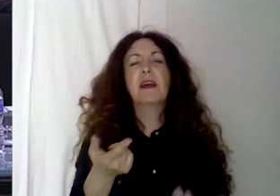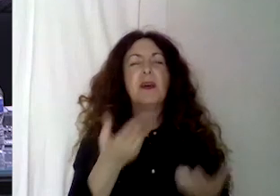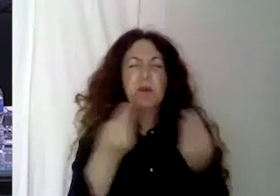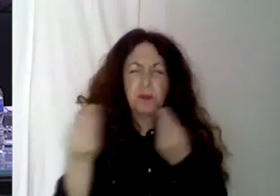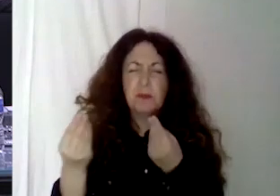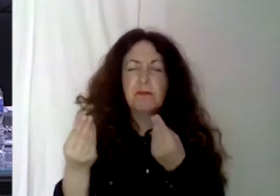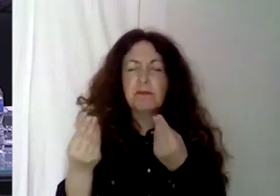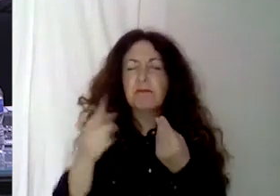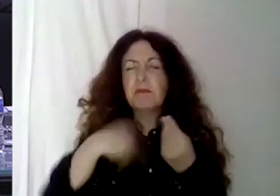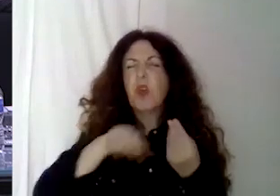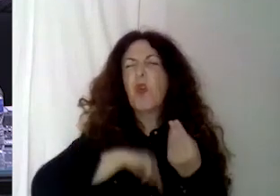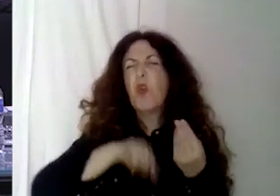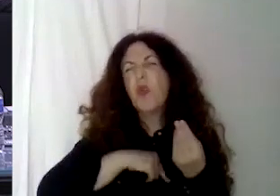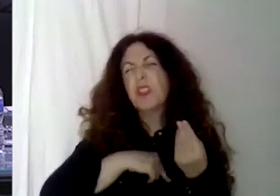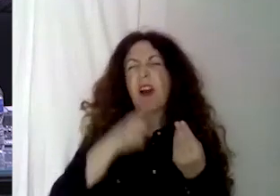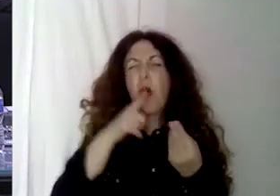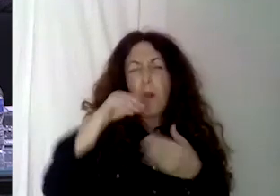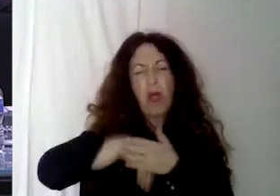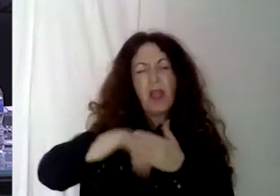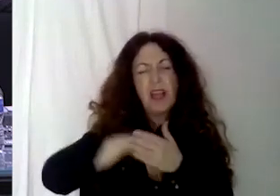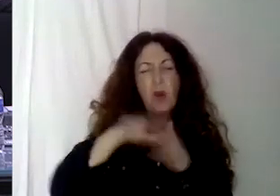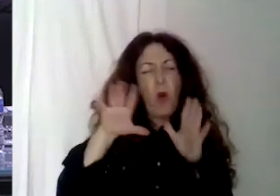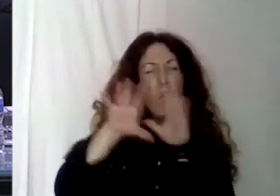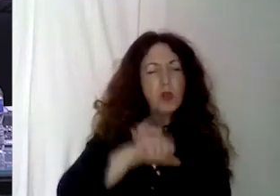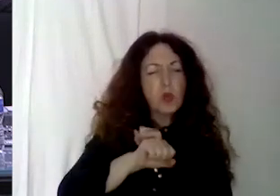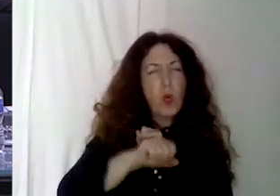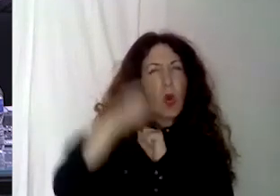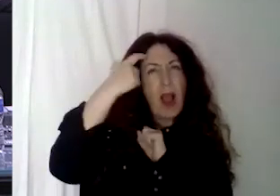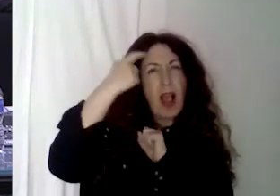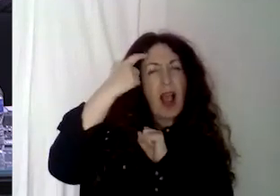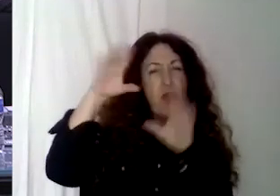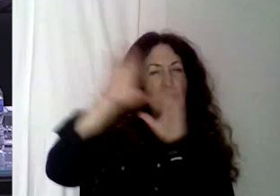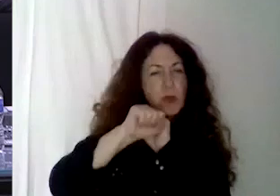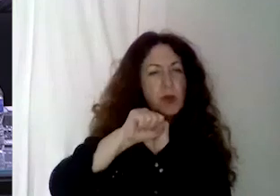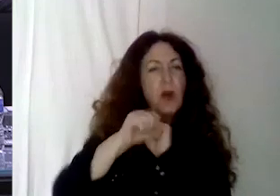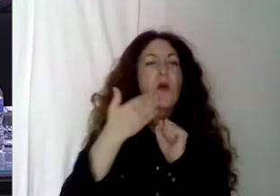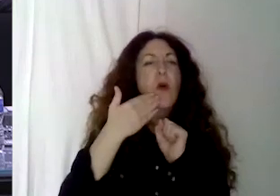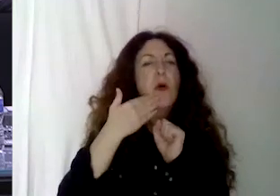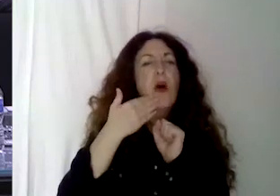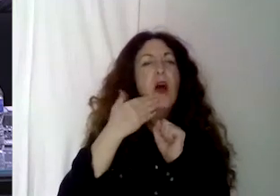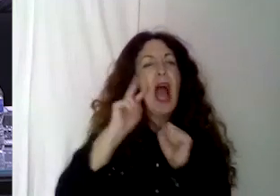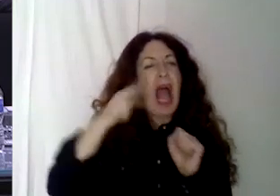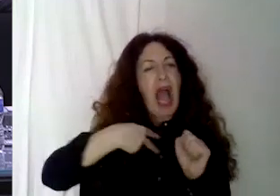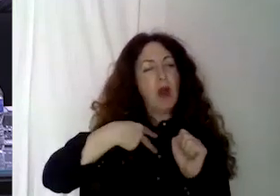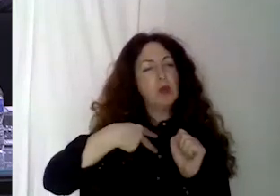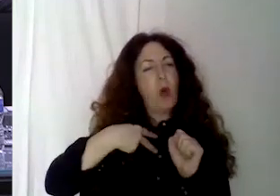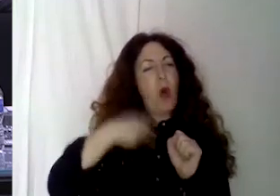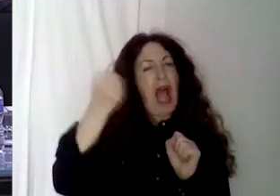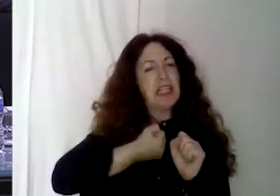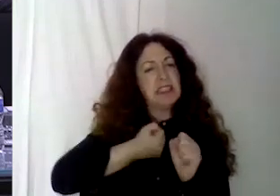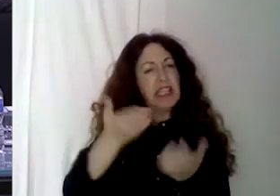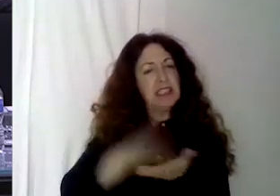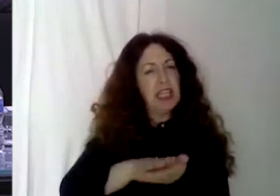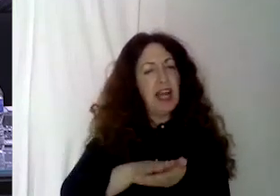aspecto sombrío de nuestras psique estos asesinatos hacia uno mismo?